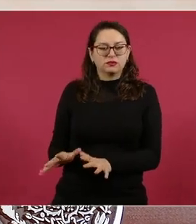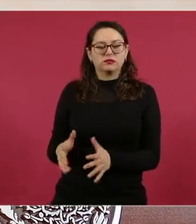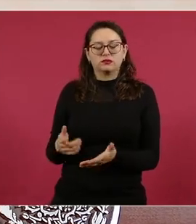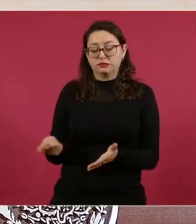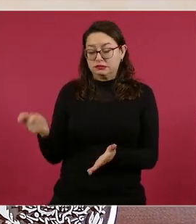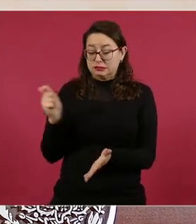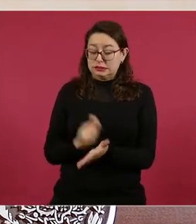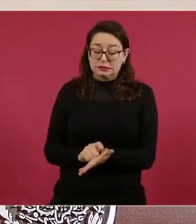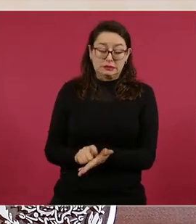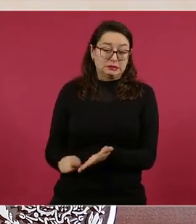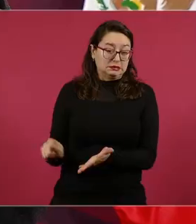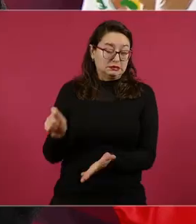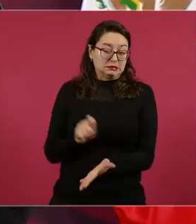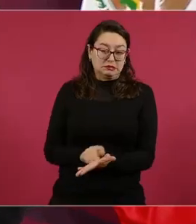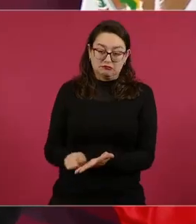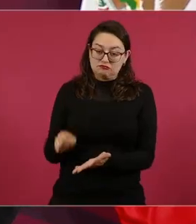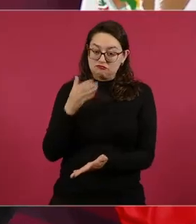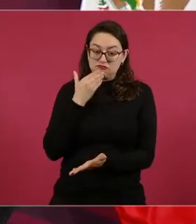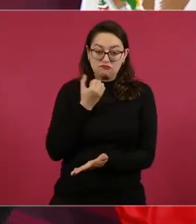escritora,